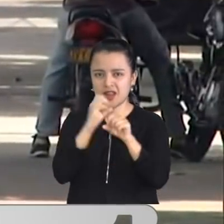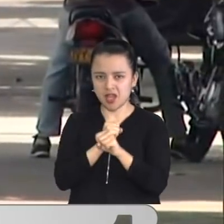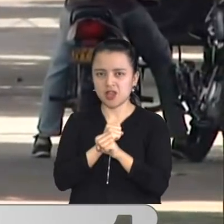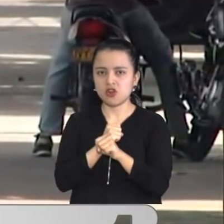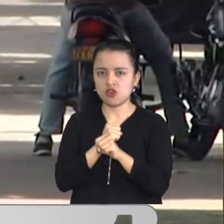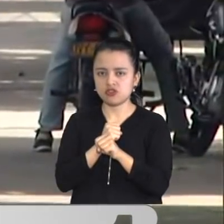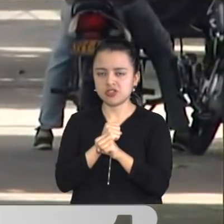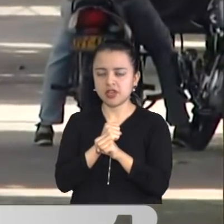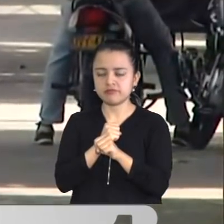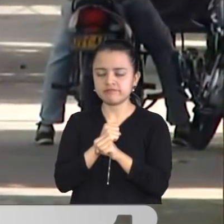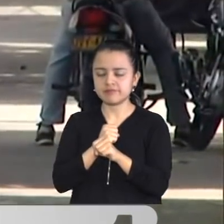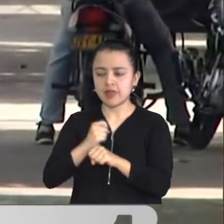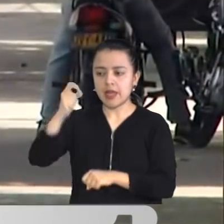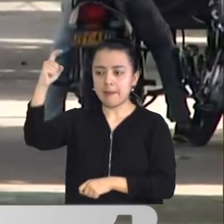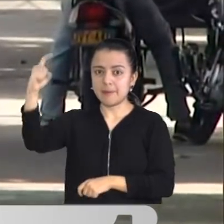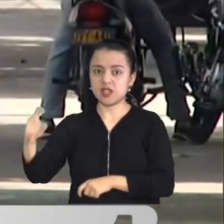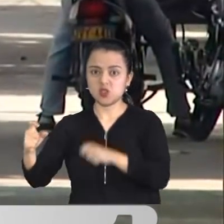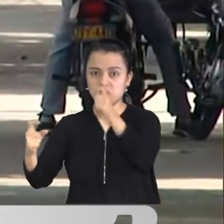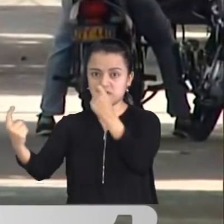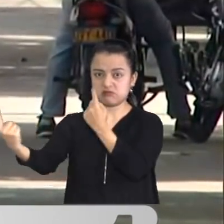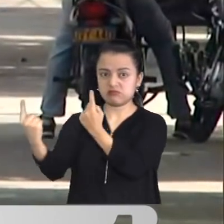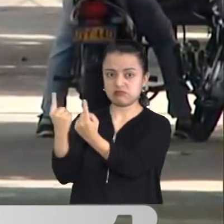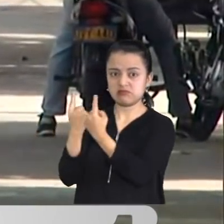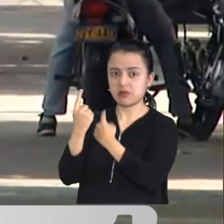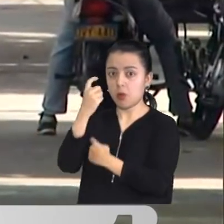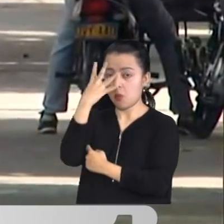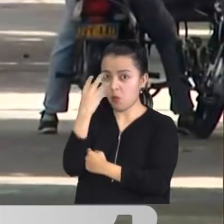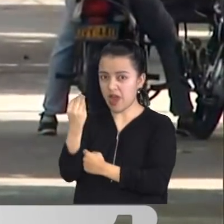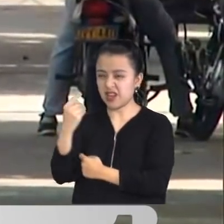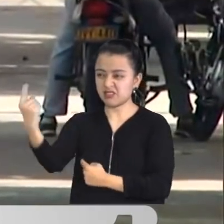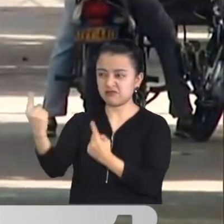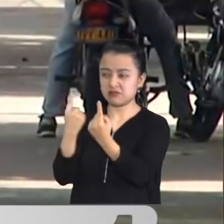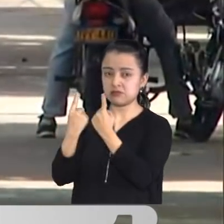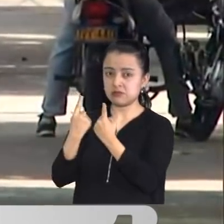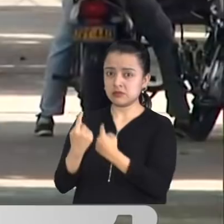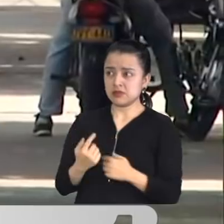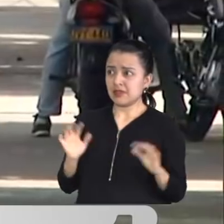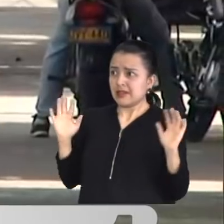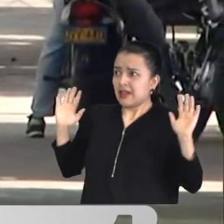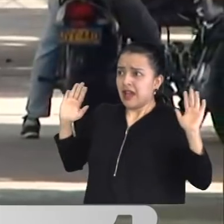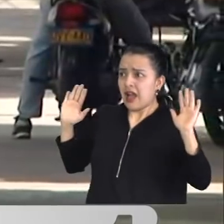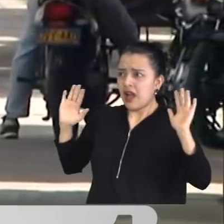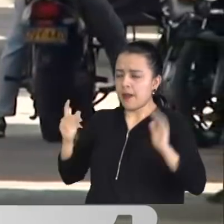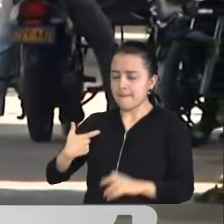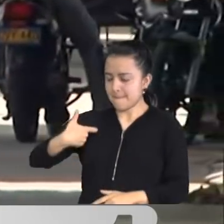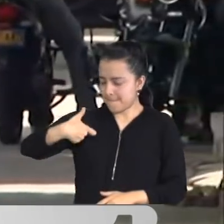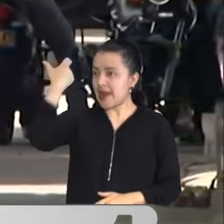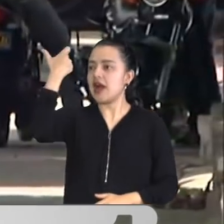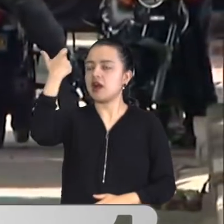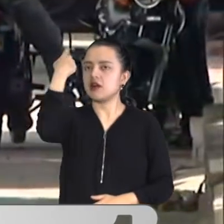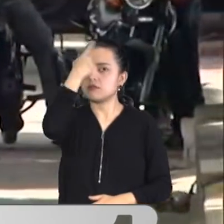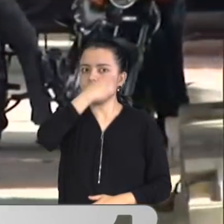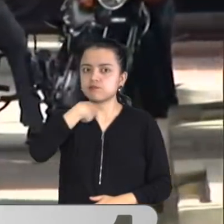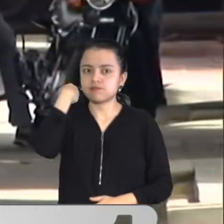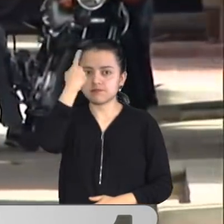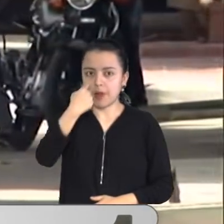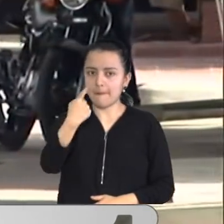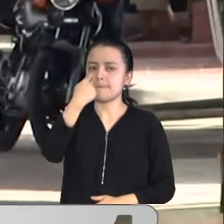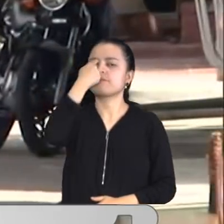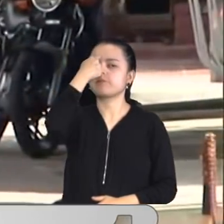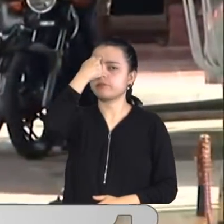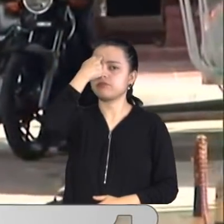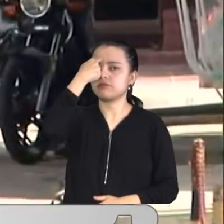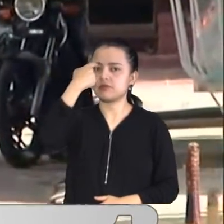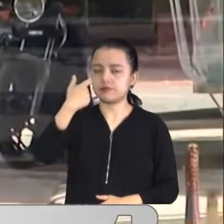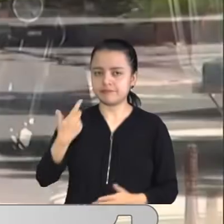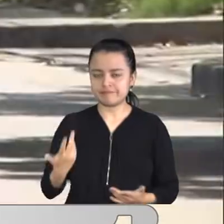el rostro. Este tiro le causó la muerte y falleció minutos más tarde en la clínica Campbell, también en el suroccidente de